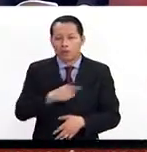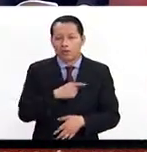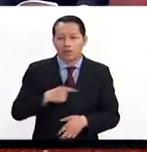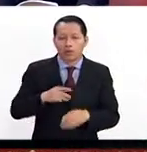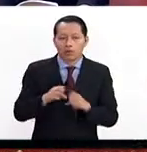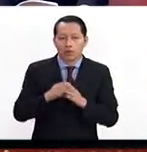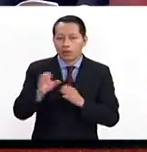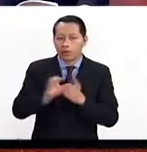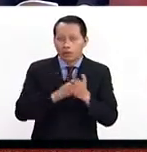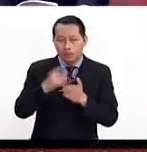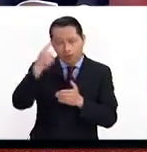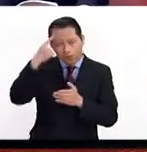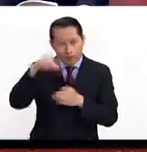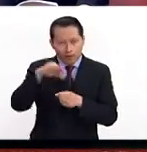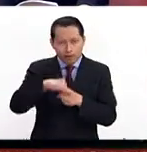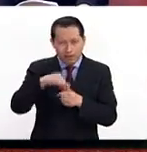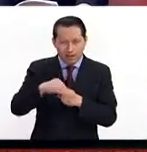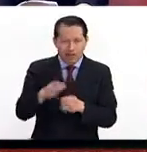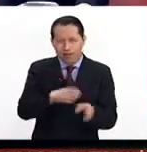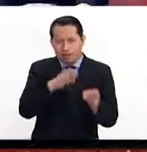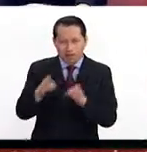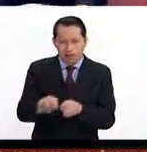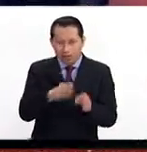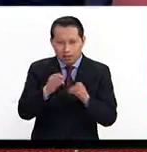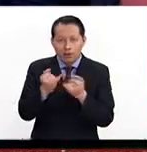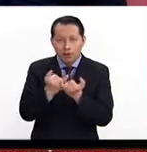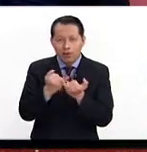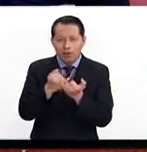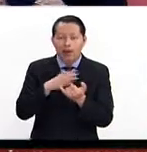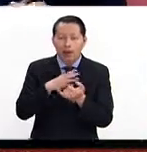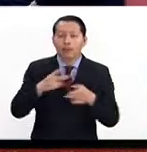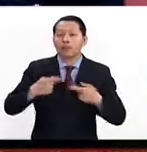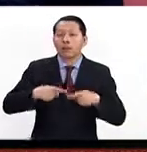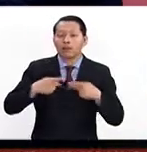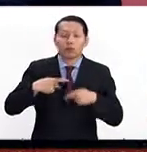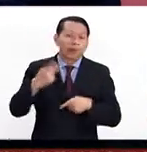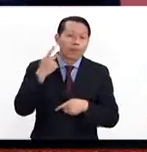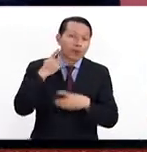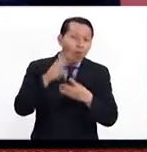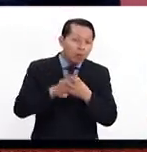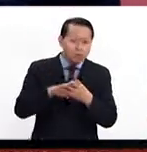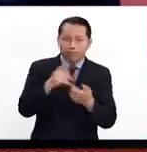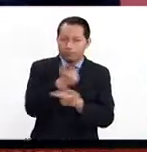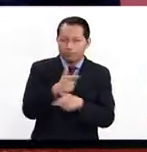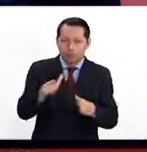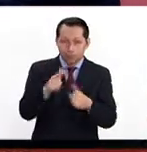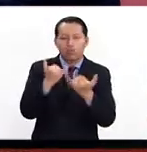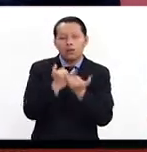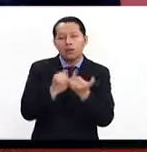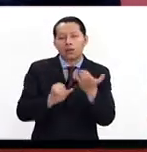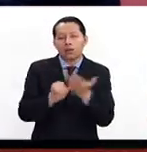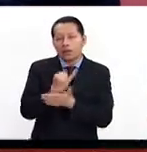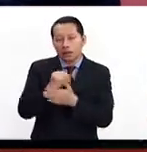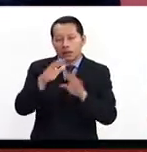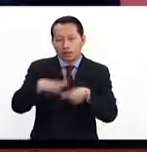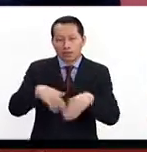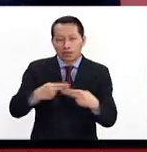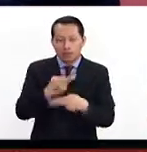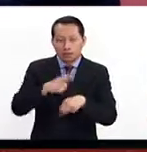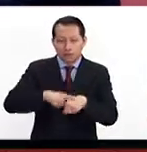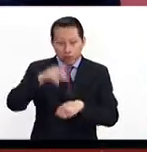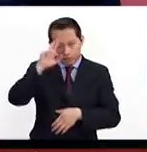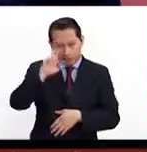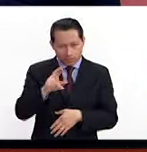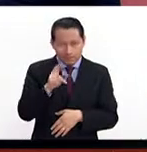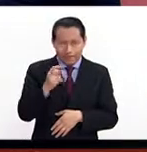reprogramar el calendario de elecciones pospuestas, la liberación de presos políticos, pero sobre todo respetar las decisiones de la Asamblea Nacional. Esto